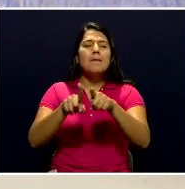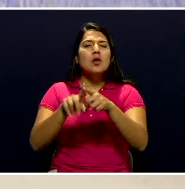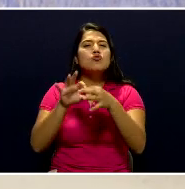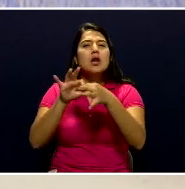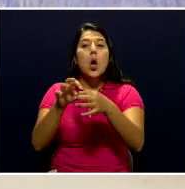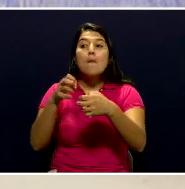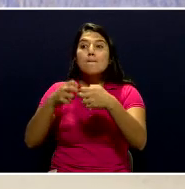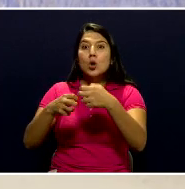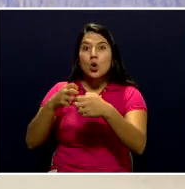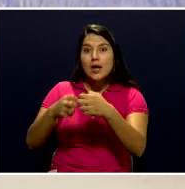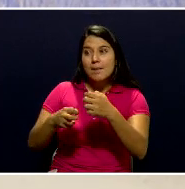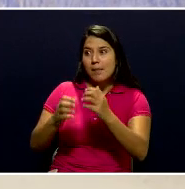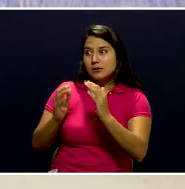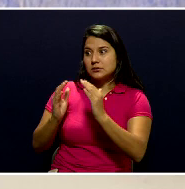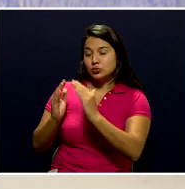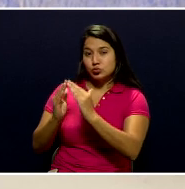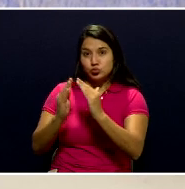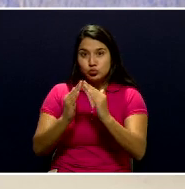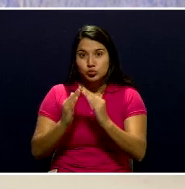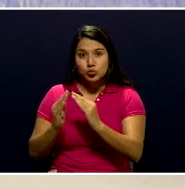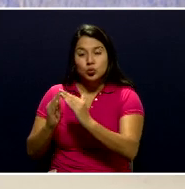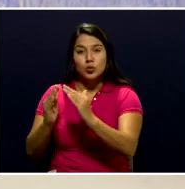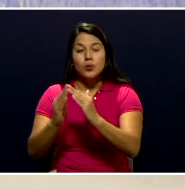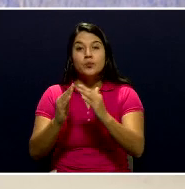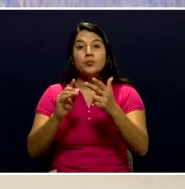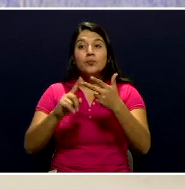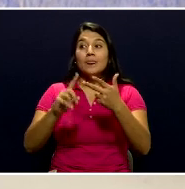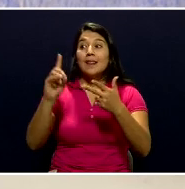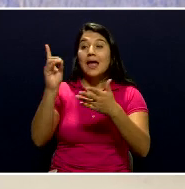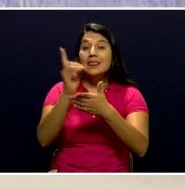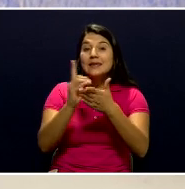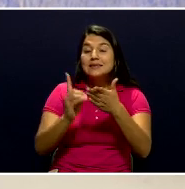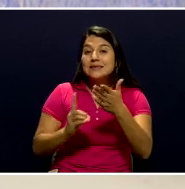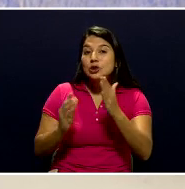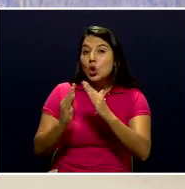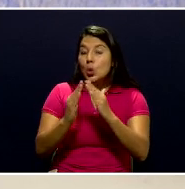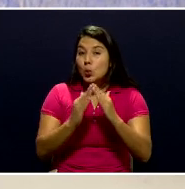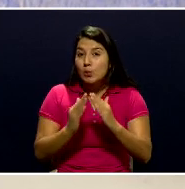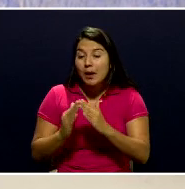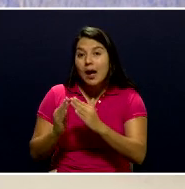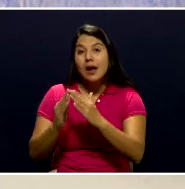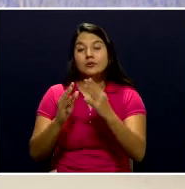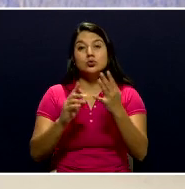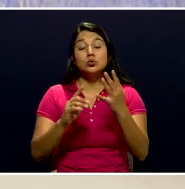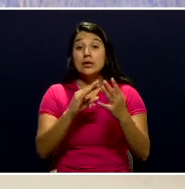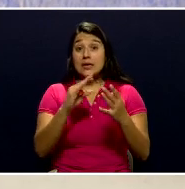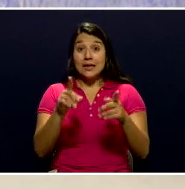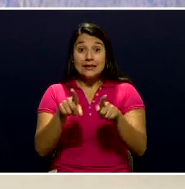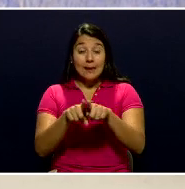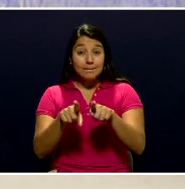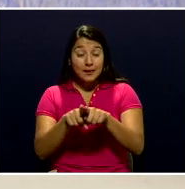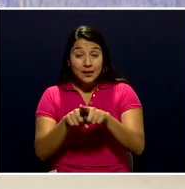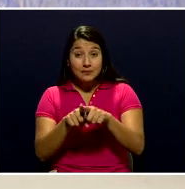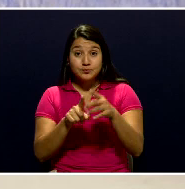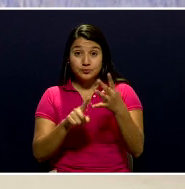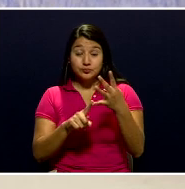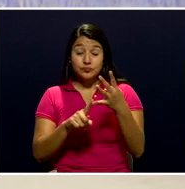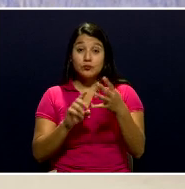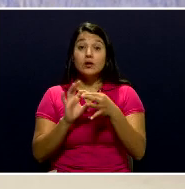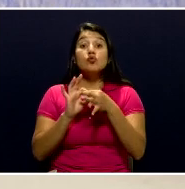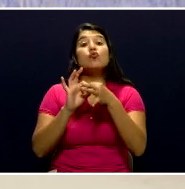problemas urbanos, es diseño urbano, es urbanismo, e incluso toca